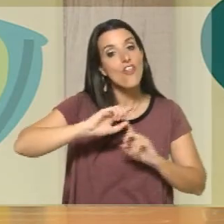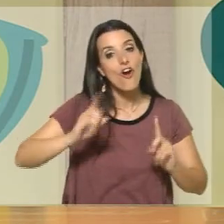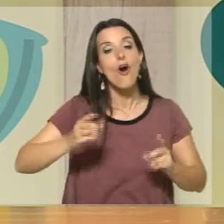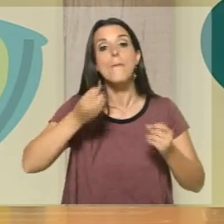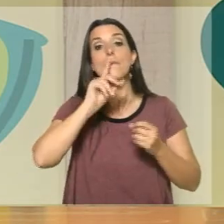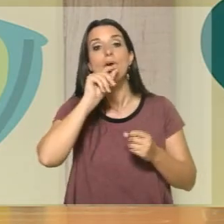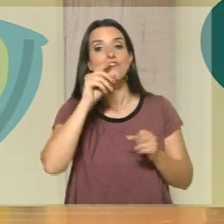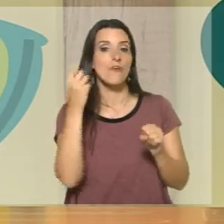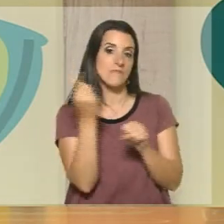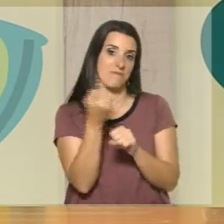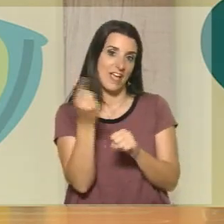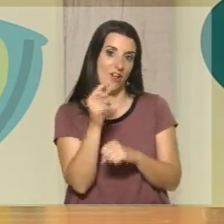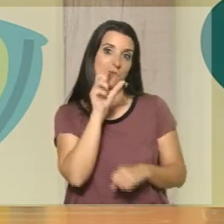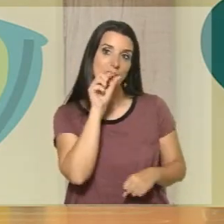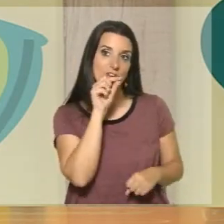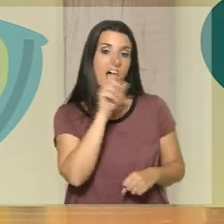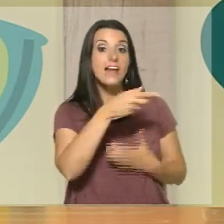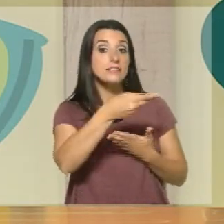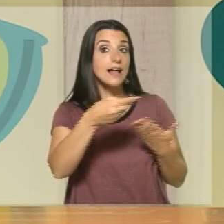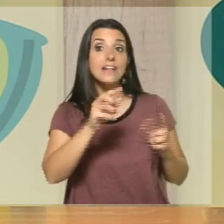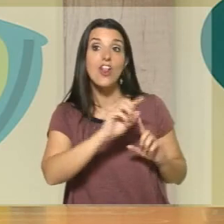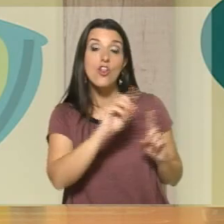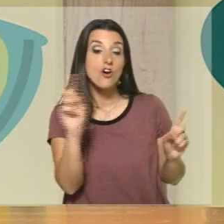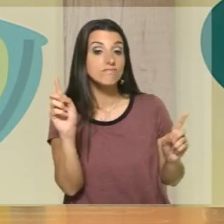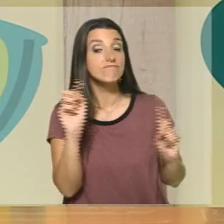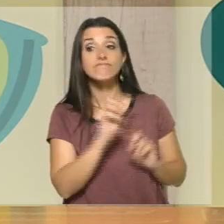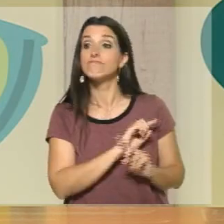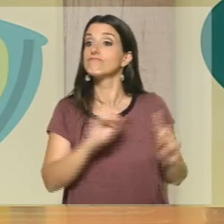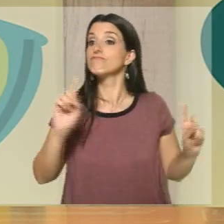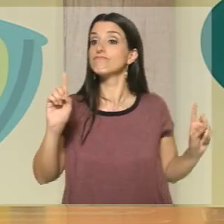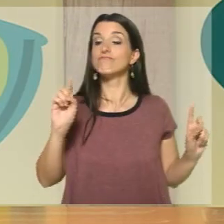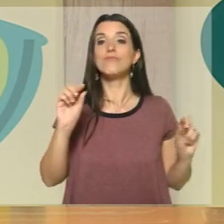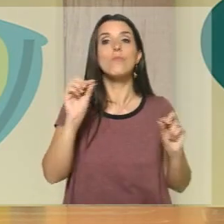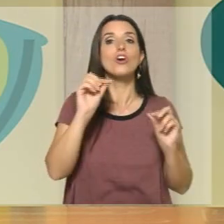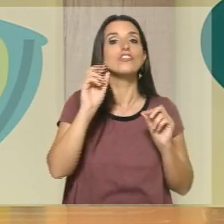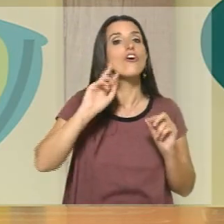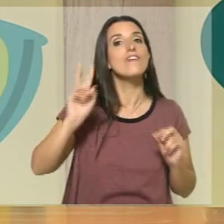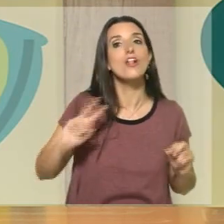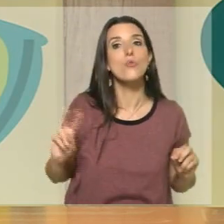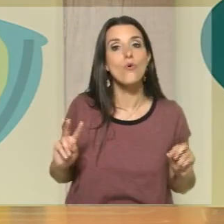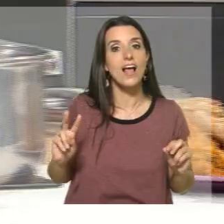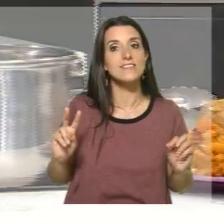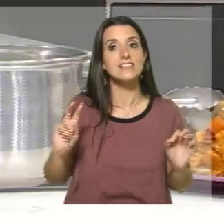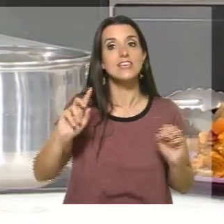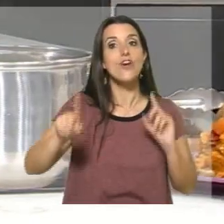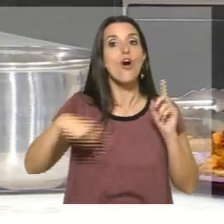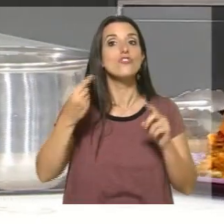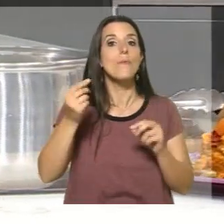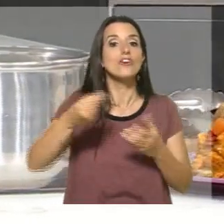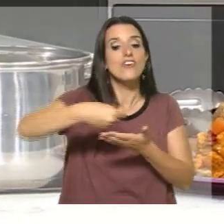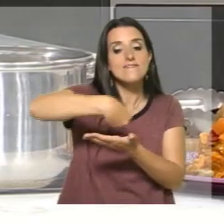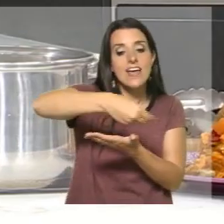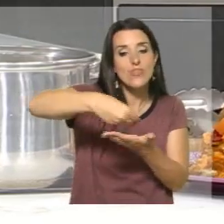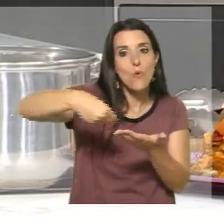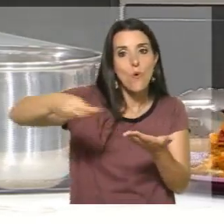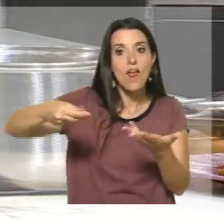el pollo. ¿Ah? Sí. Ah, pusimos no le pusimos la salsa. No, le pusimos la salsa. Pusimos bien. Solo un poquito de vegetales que estaban en la olla. Y otro poquito de vegetales lo vamos a poner